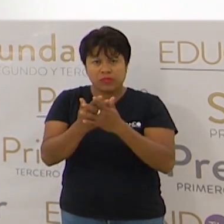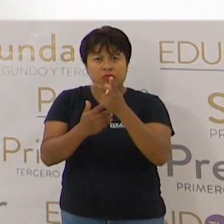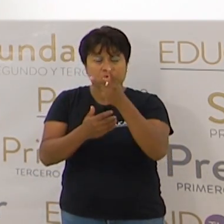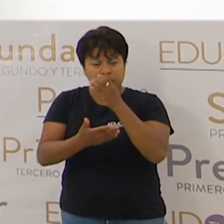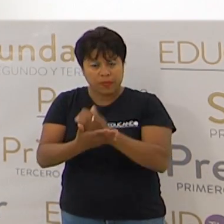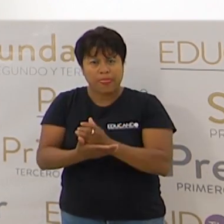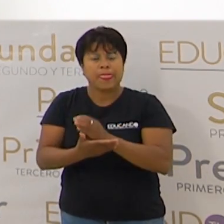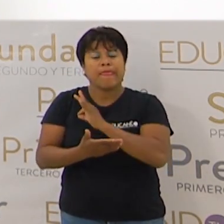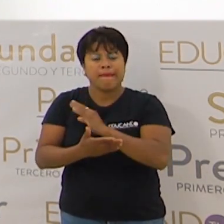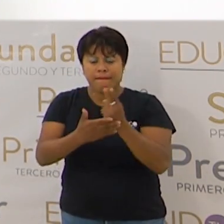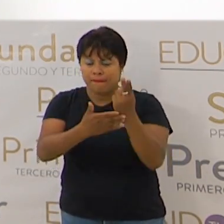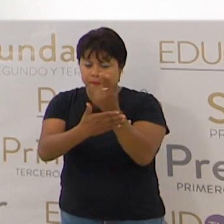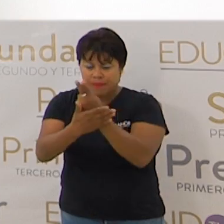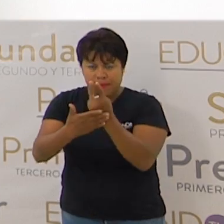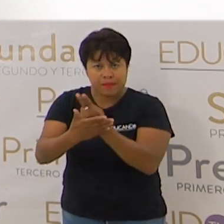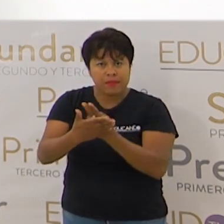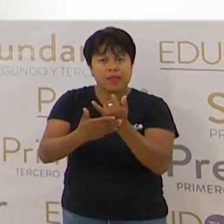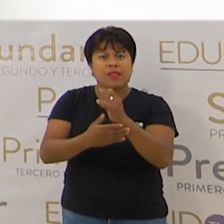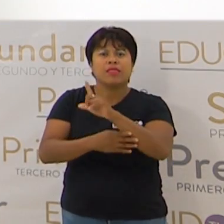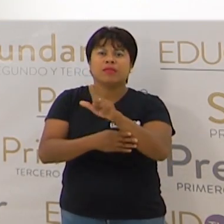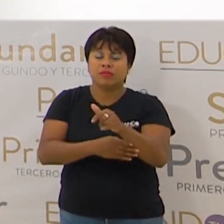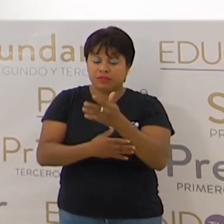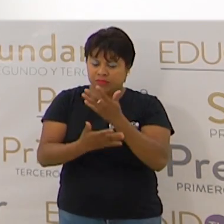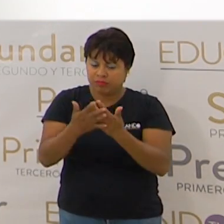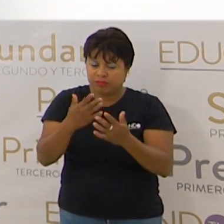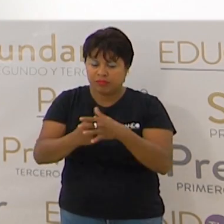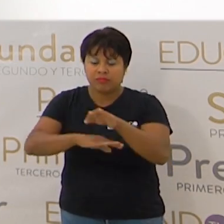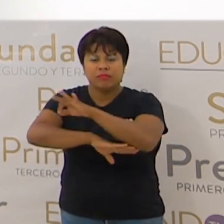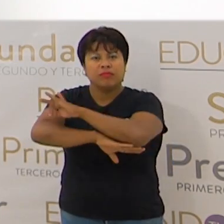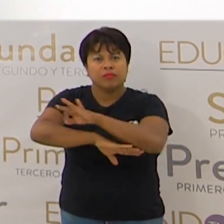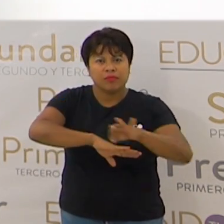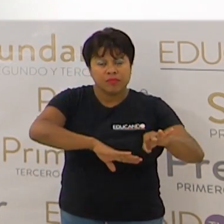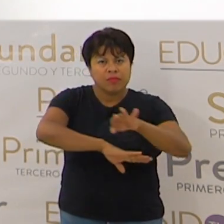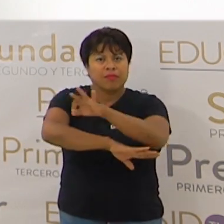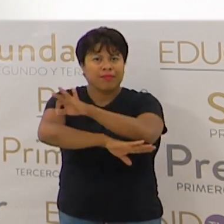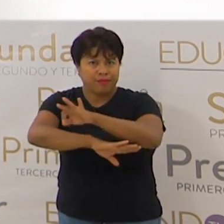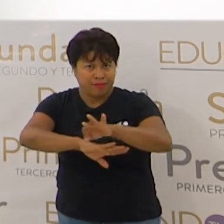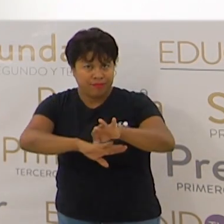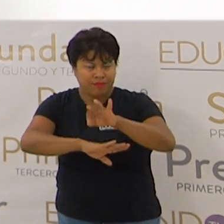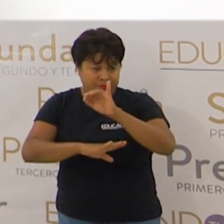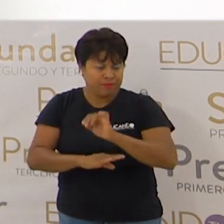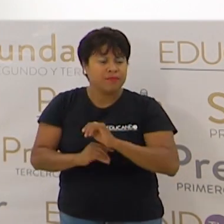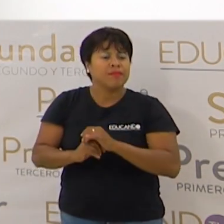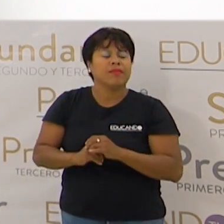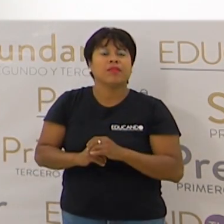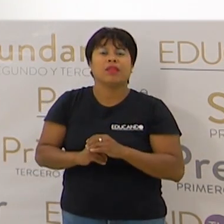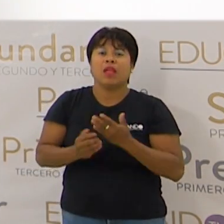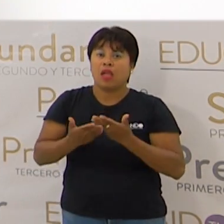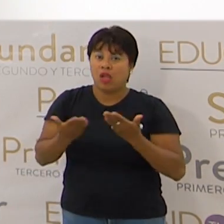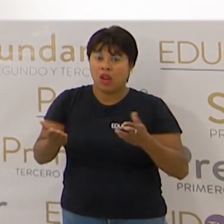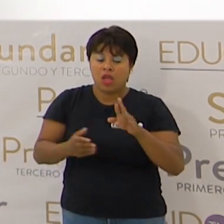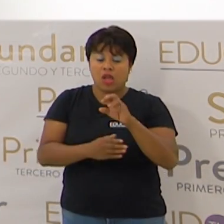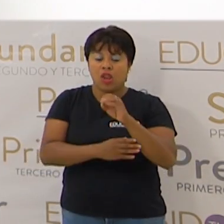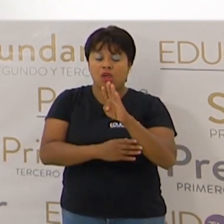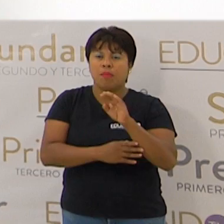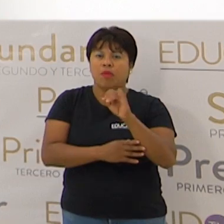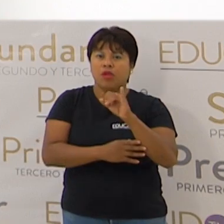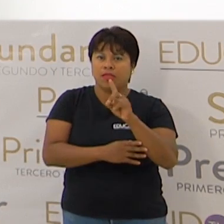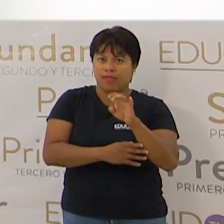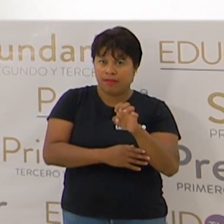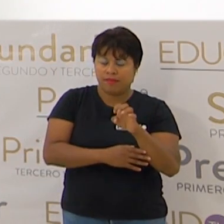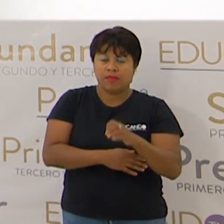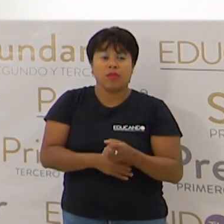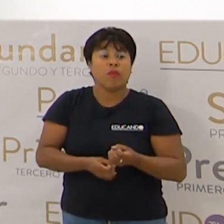Puedes dibujar la figura y después trazar las diagonales, ¿sí? Vamos con el romboide.